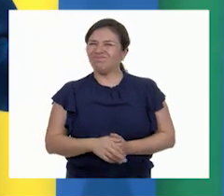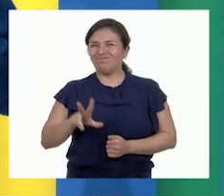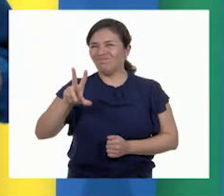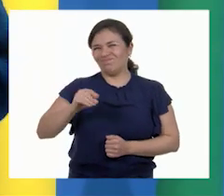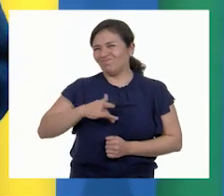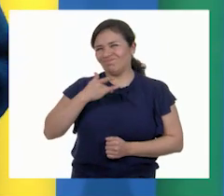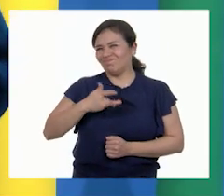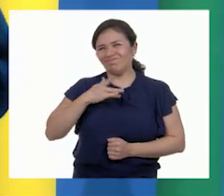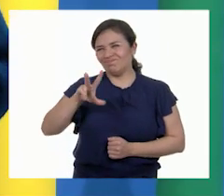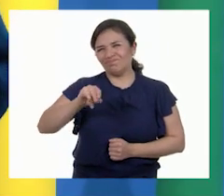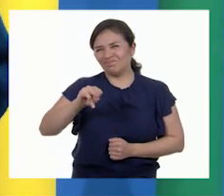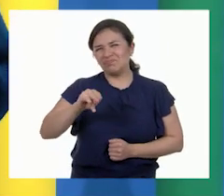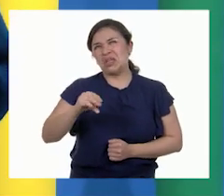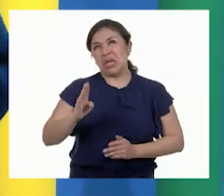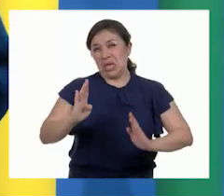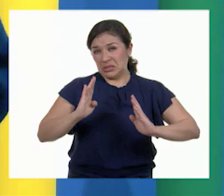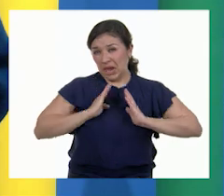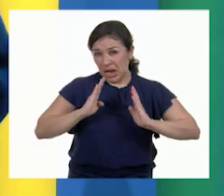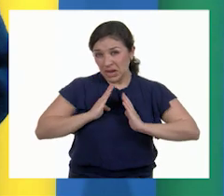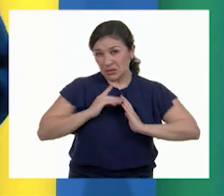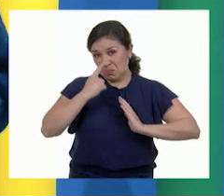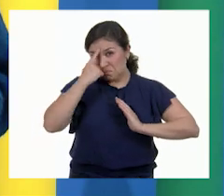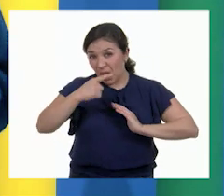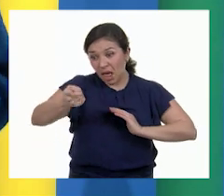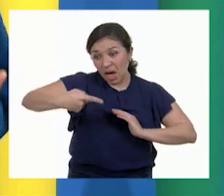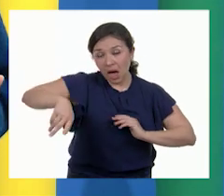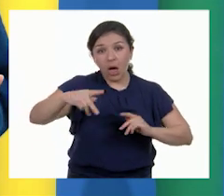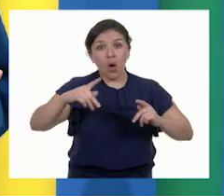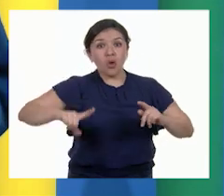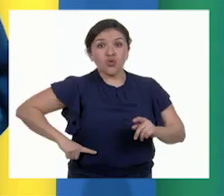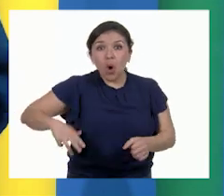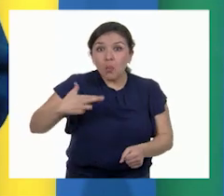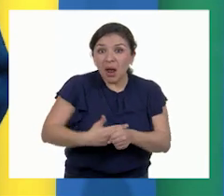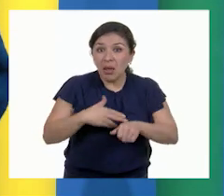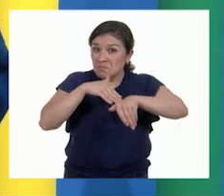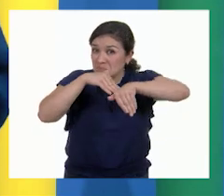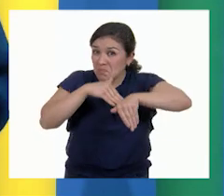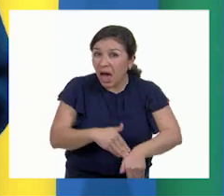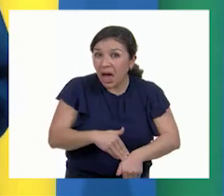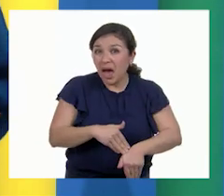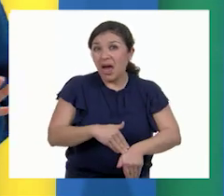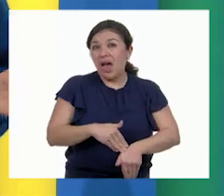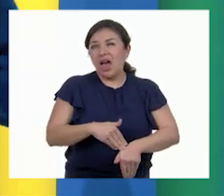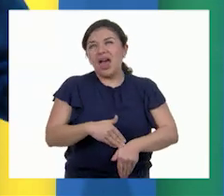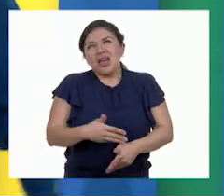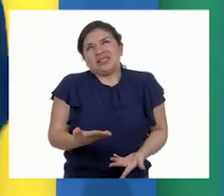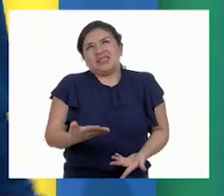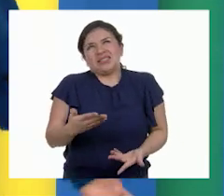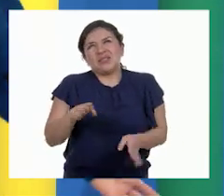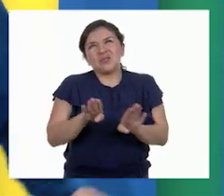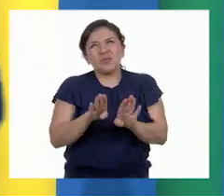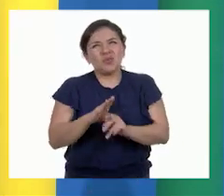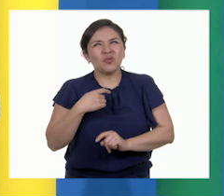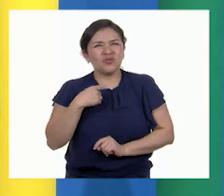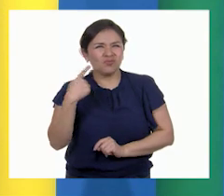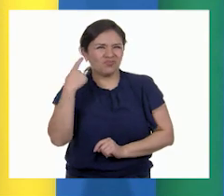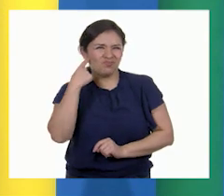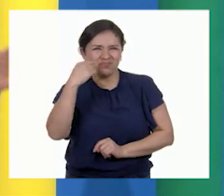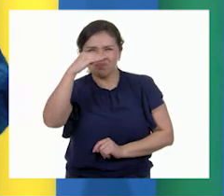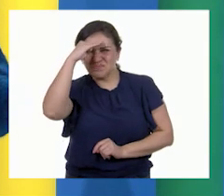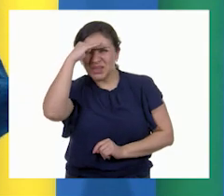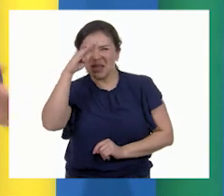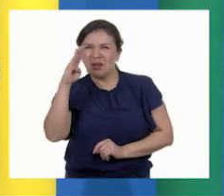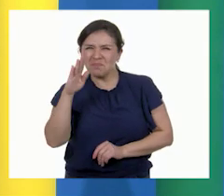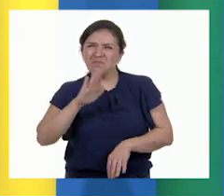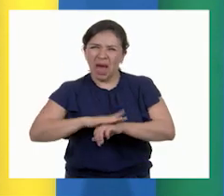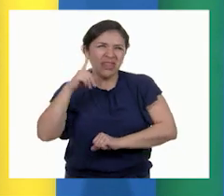Ton. Usar al ejército para obligar a los gobernadores a obedecerte suena un poco complicado y un